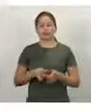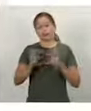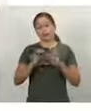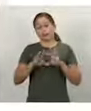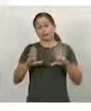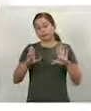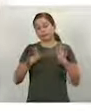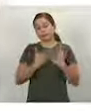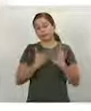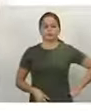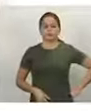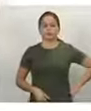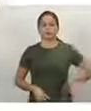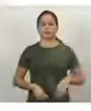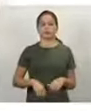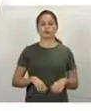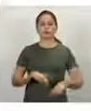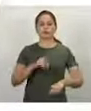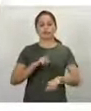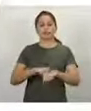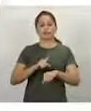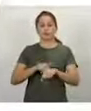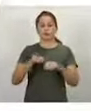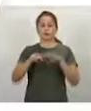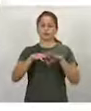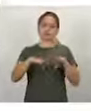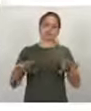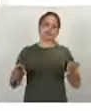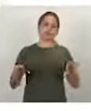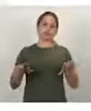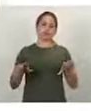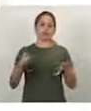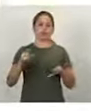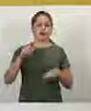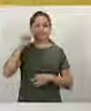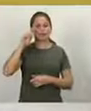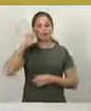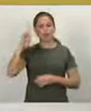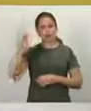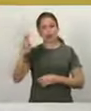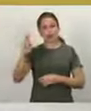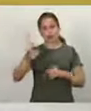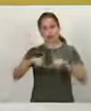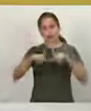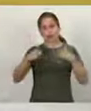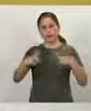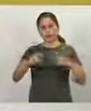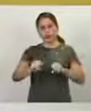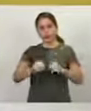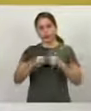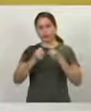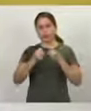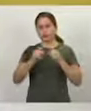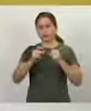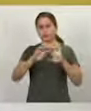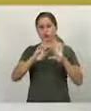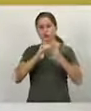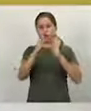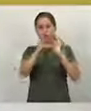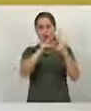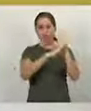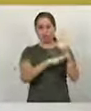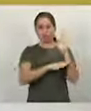Entonces, mis estudiantes, el tiempo se nos acaba. Recuerda el cumplimiento estricto de